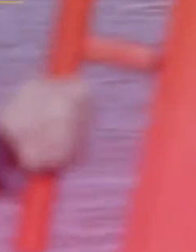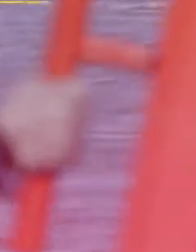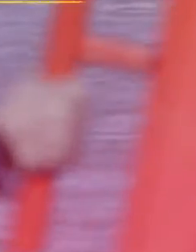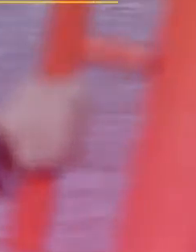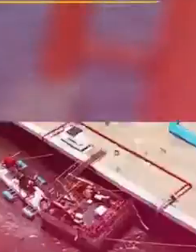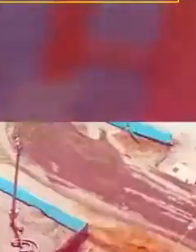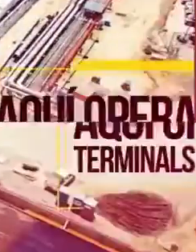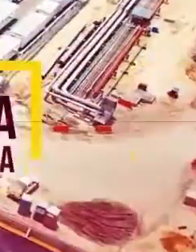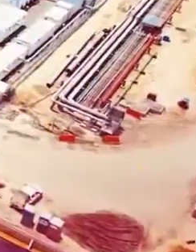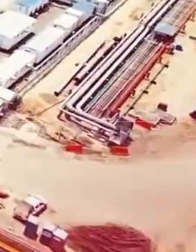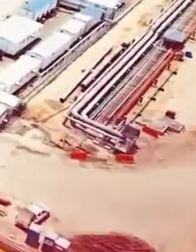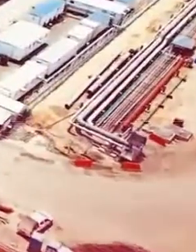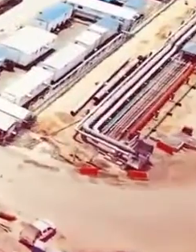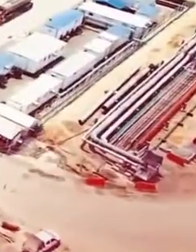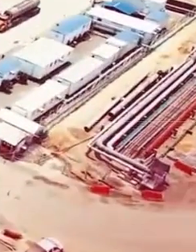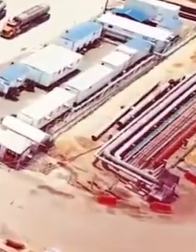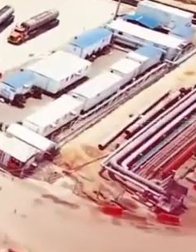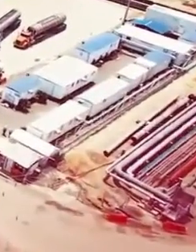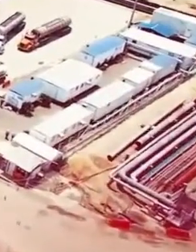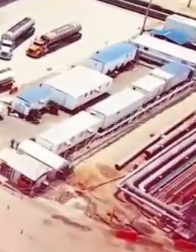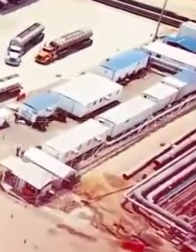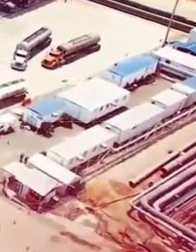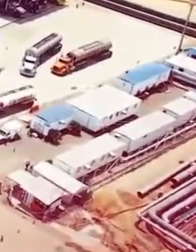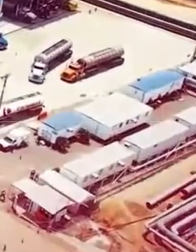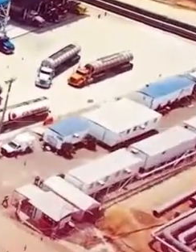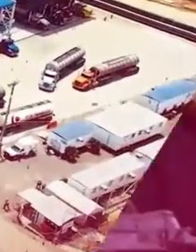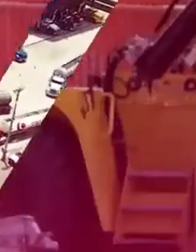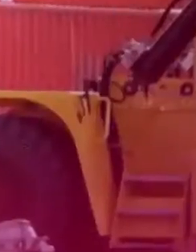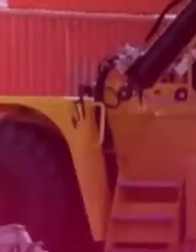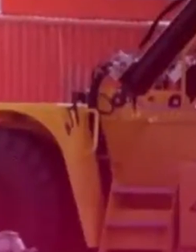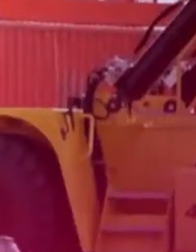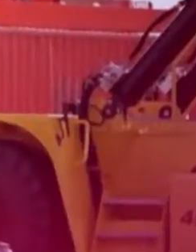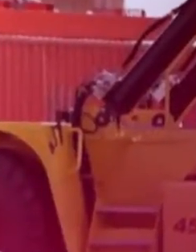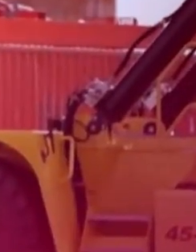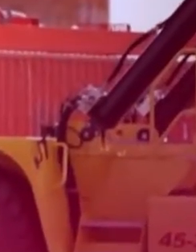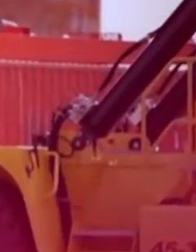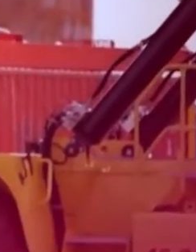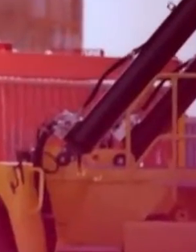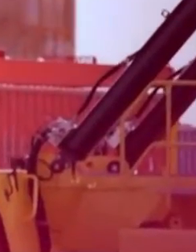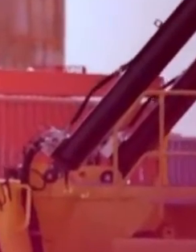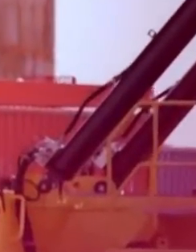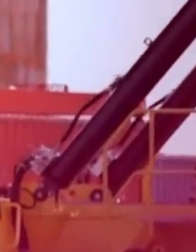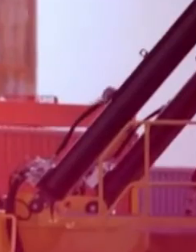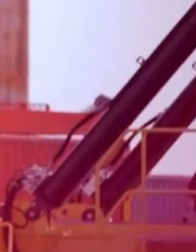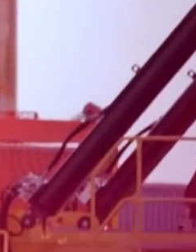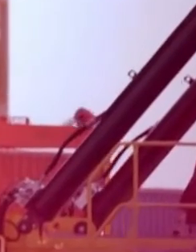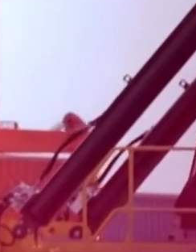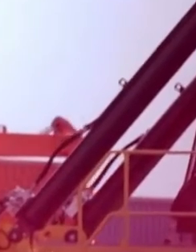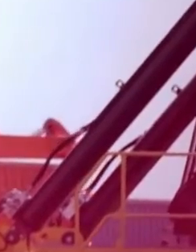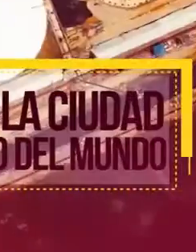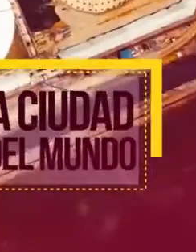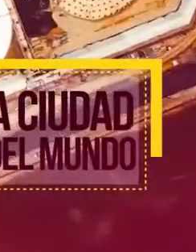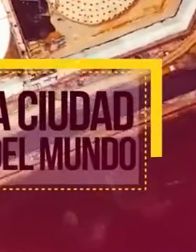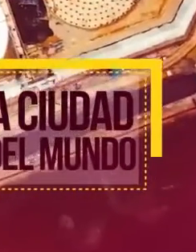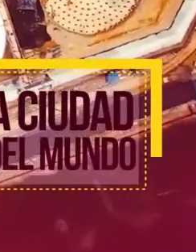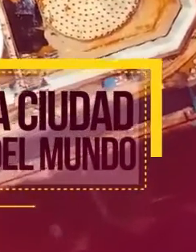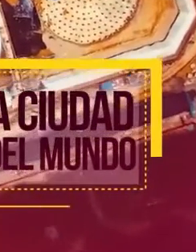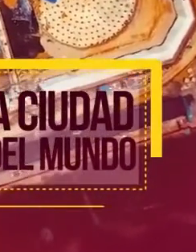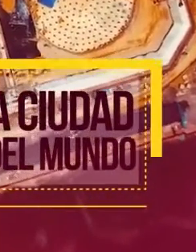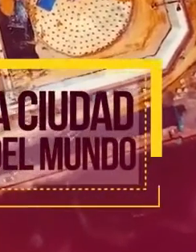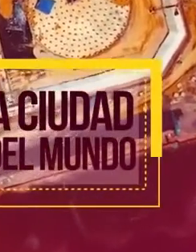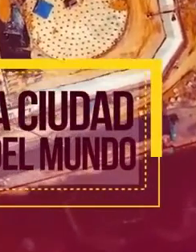Santander y Colombia. Aquí opera Impala Terminals Barranca Bermeja, el más moderno puerto interior fluvial del continente, uniendo